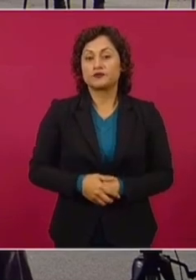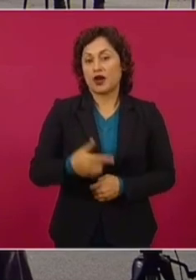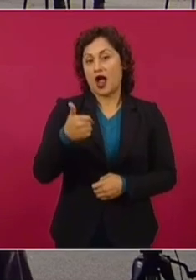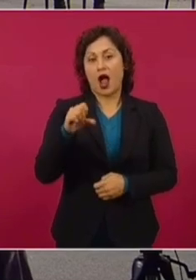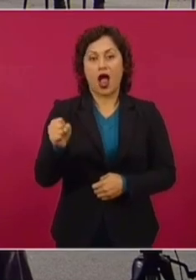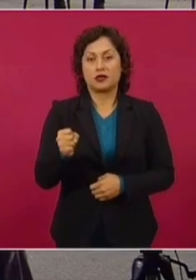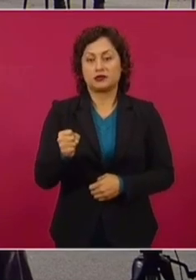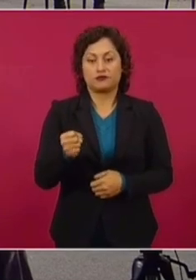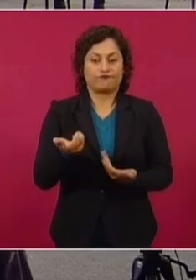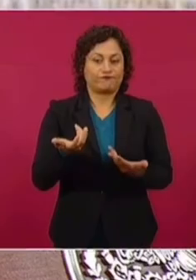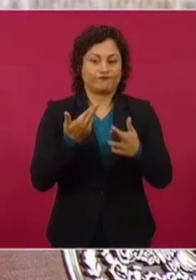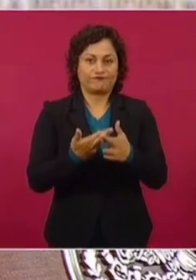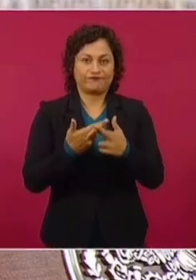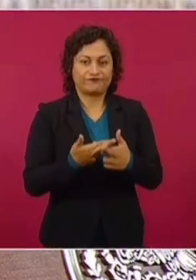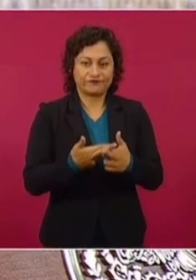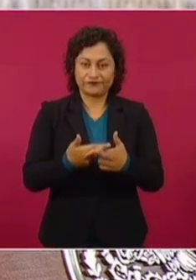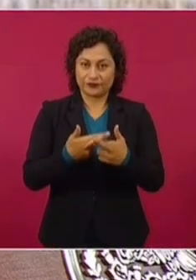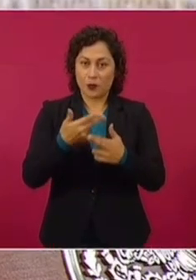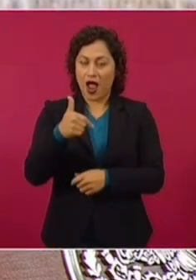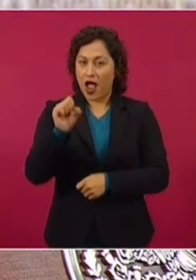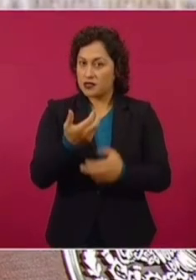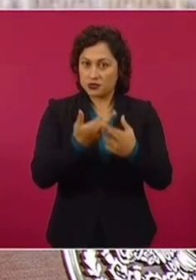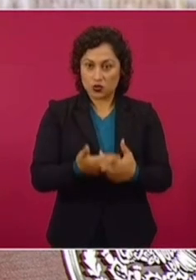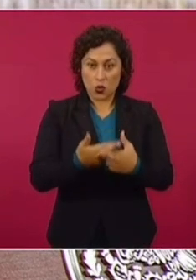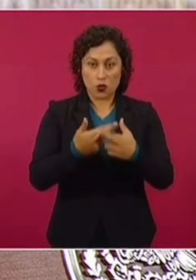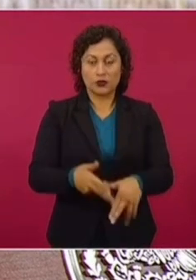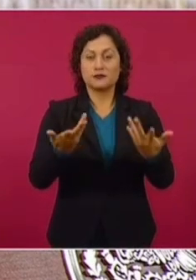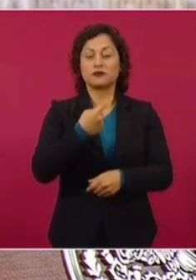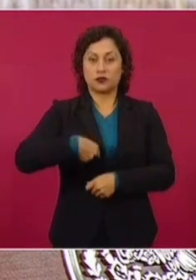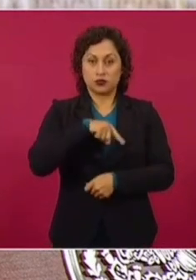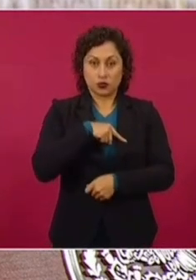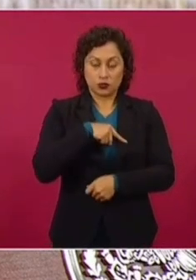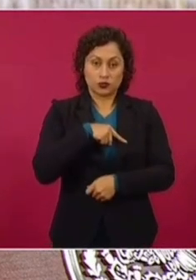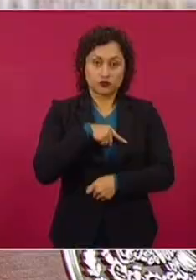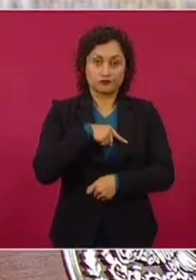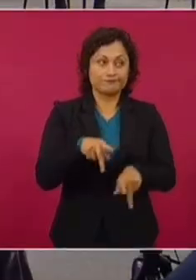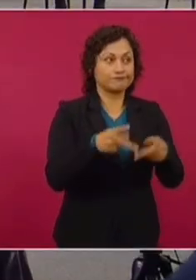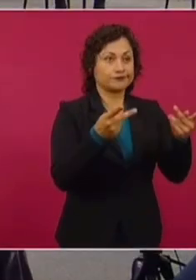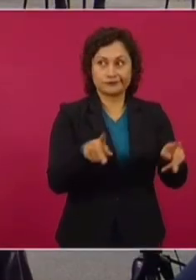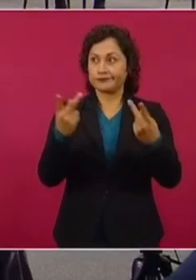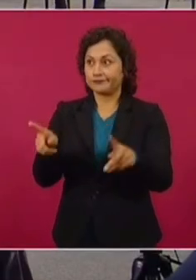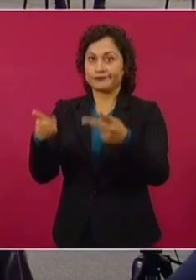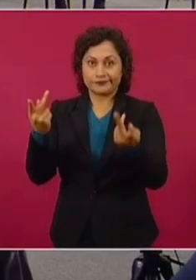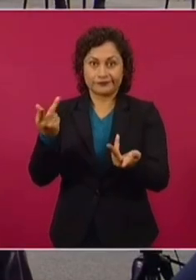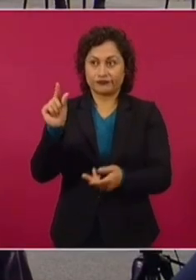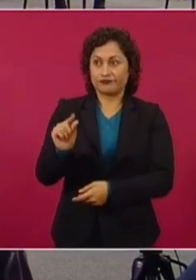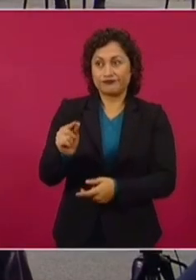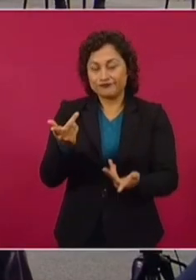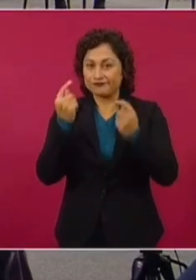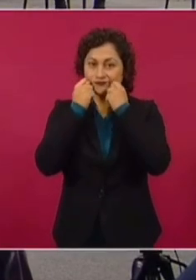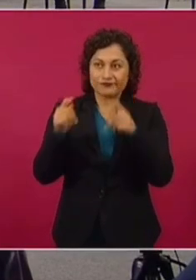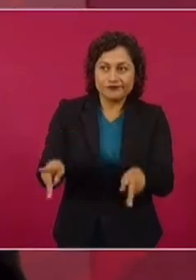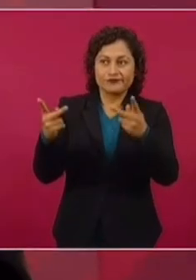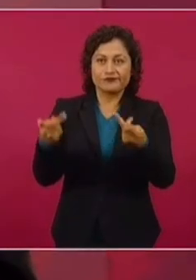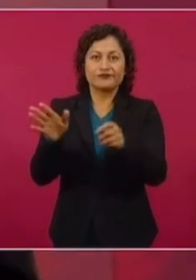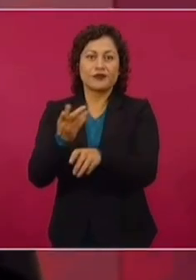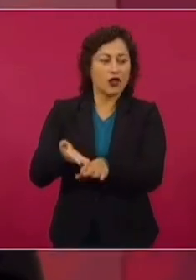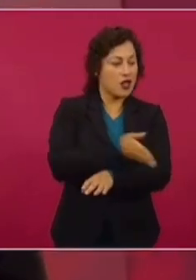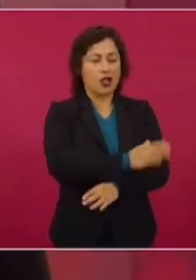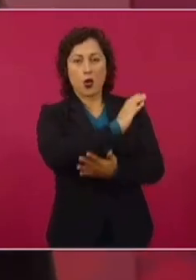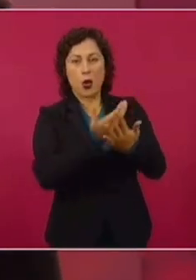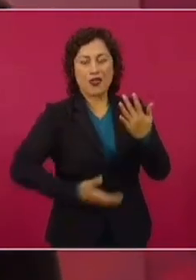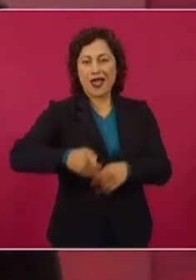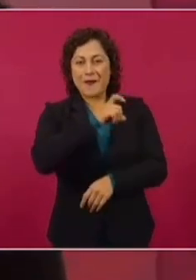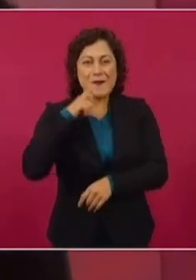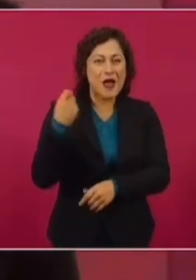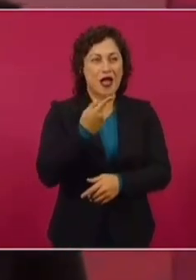de más, tenemos excedentes de gas que tenemos que estar pagando o revendiendo gas a precio más bajo por esos contratos leoninos